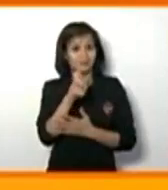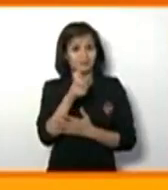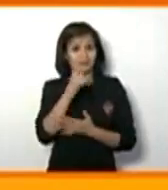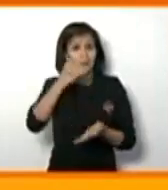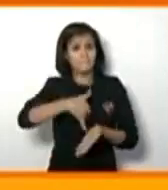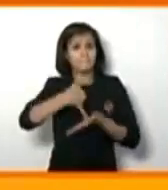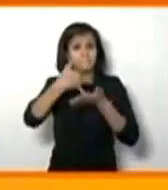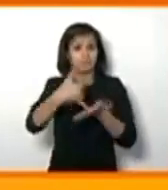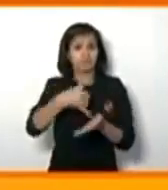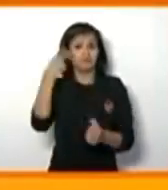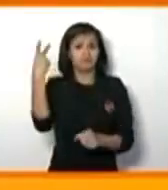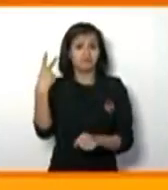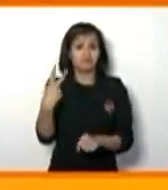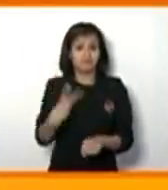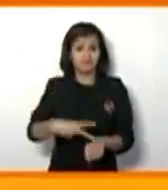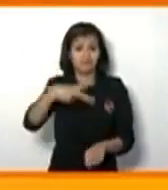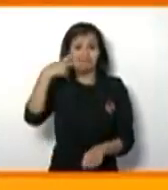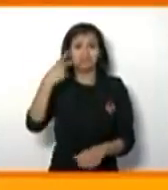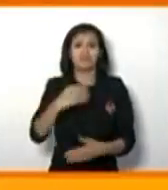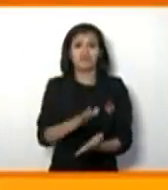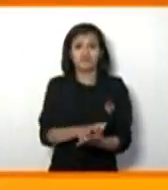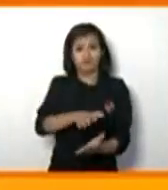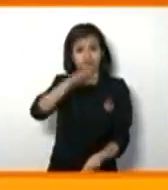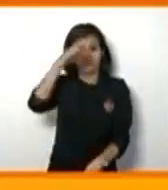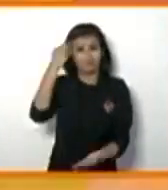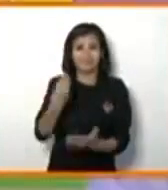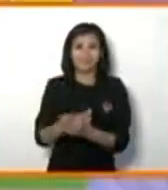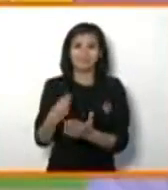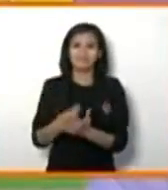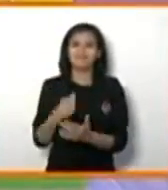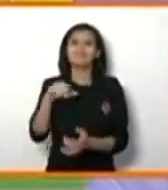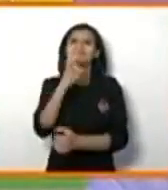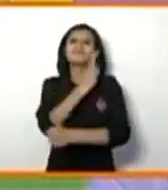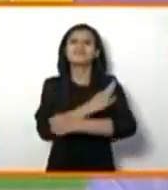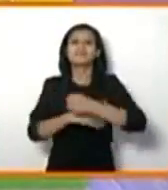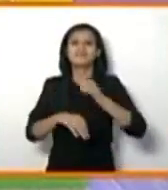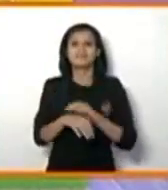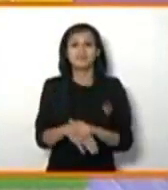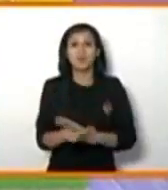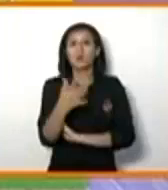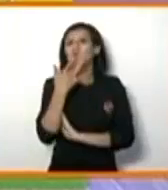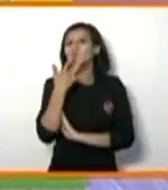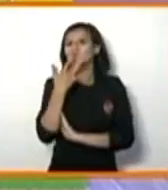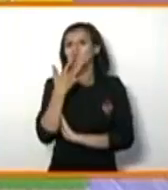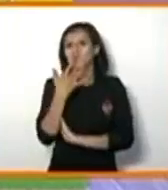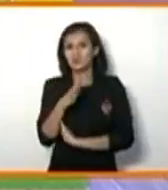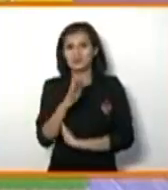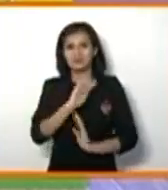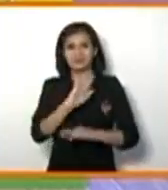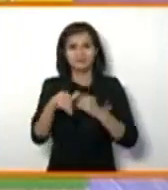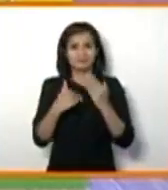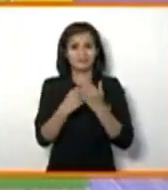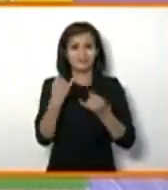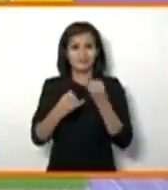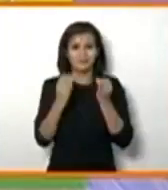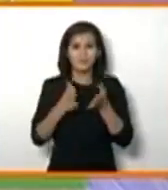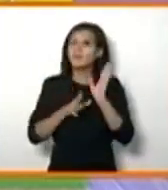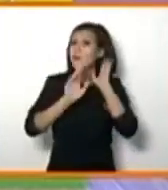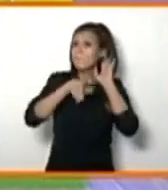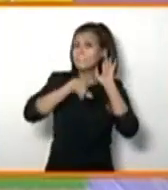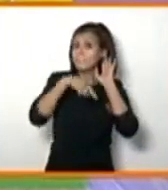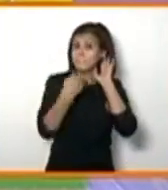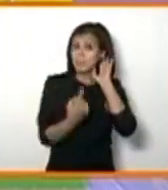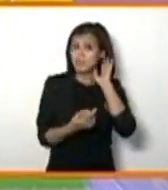2X. Tu premio para la diaria se multiplica por 2 esta linda tarde. Mucha suerte para todos nuestros jugadores de más 1. Atentos,